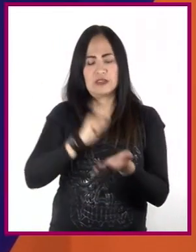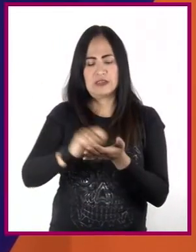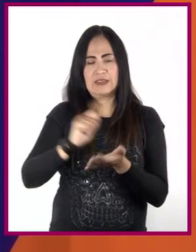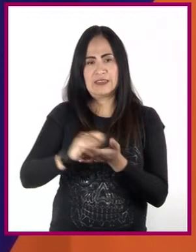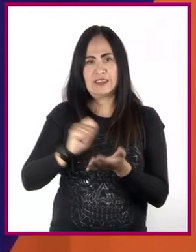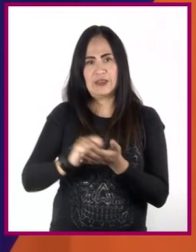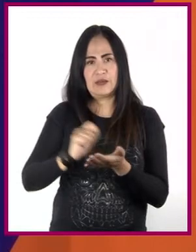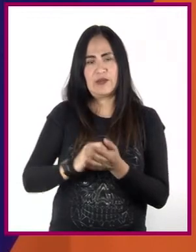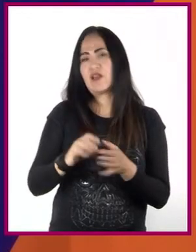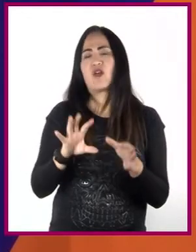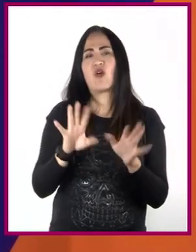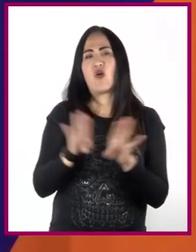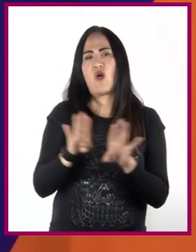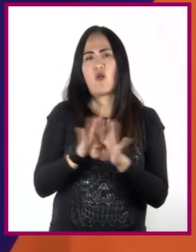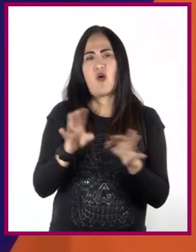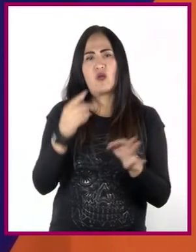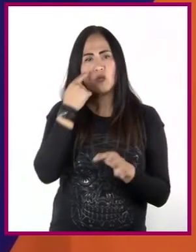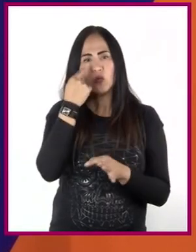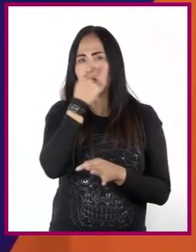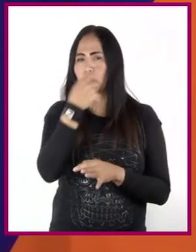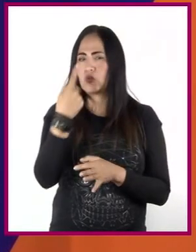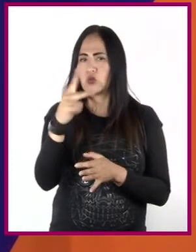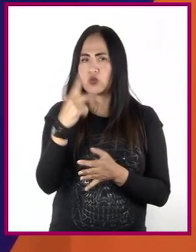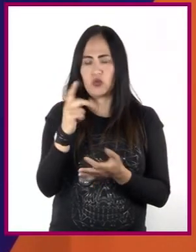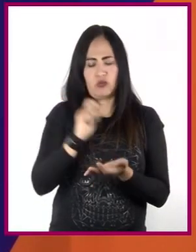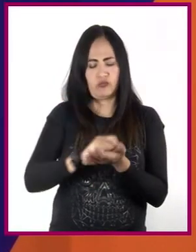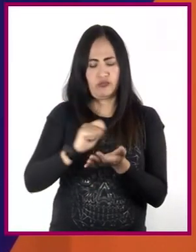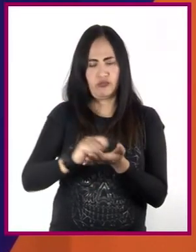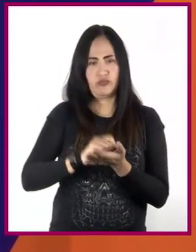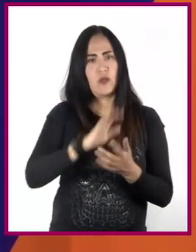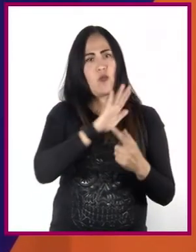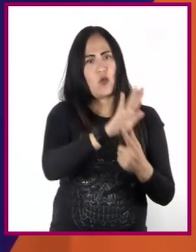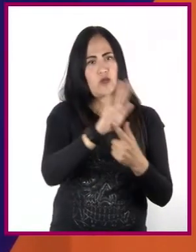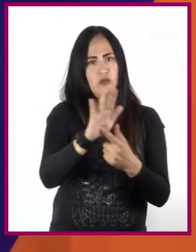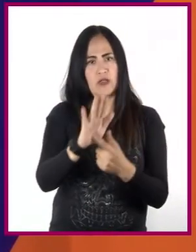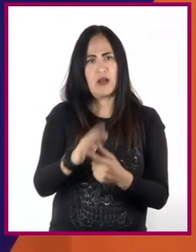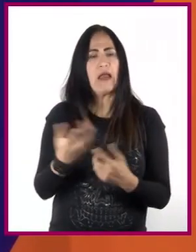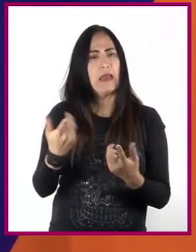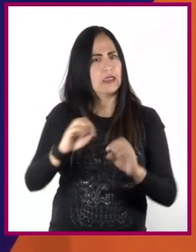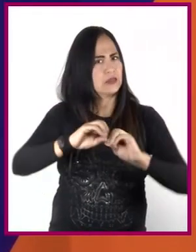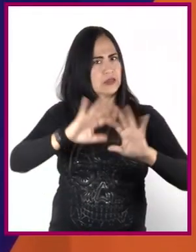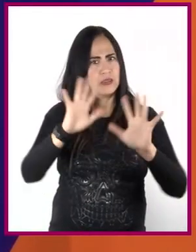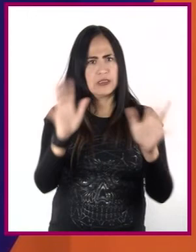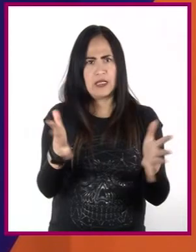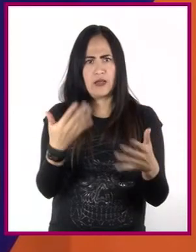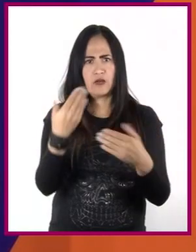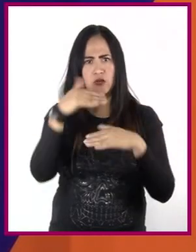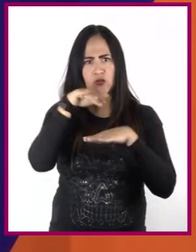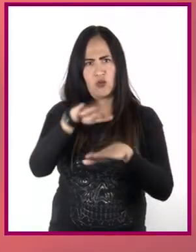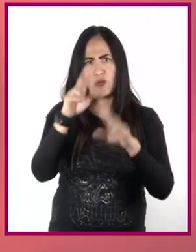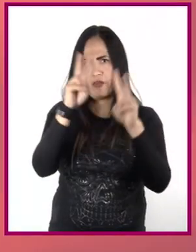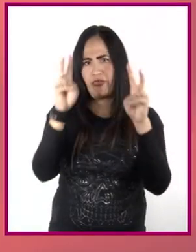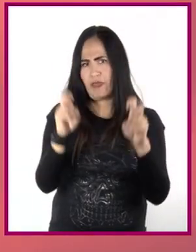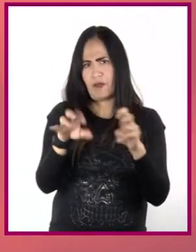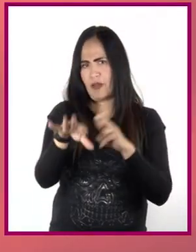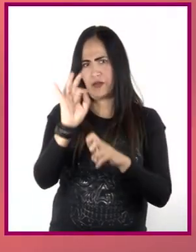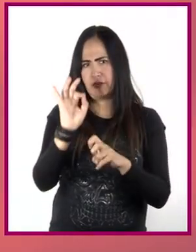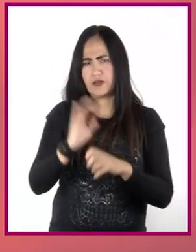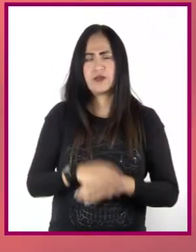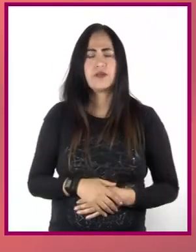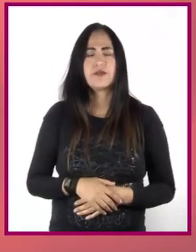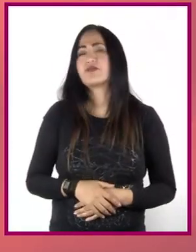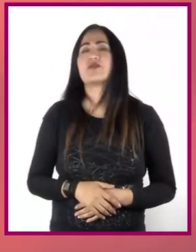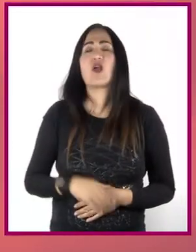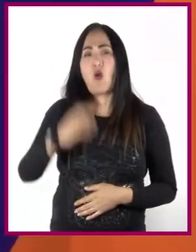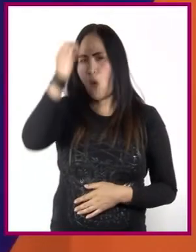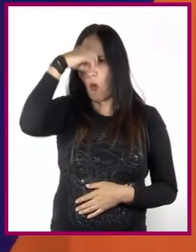opinión argumentando su punto de vista y asumiendo una postura clara en relación con el tema. Nuestra opinión